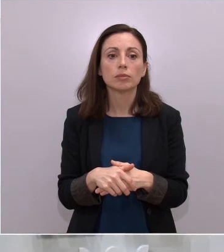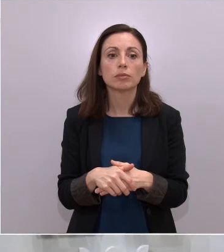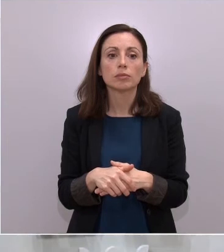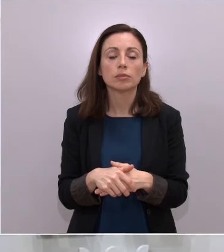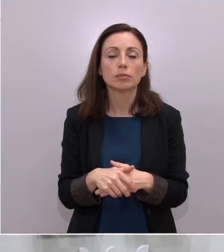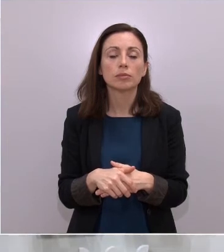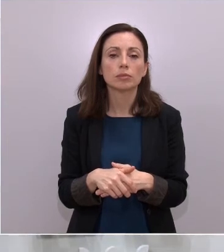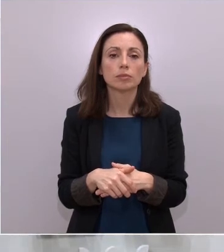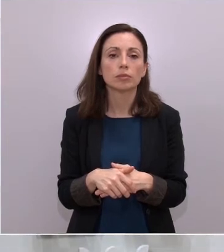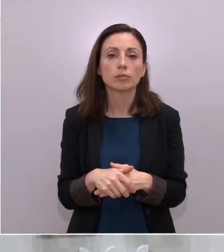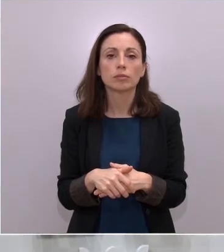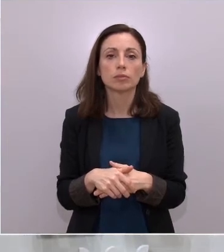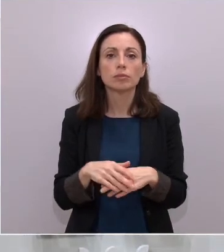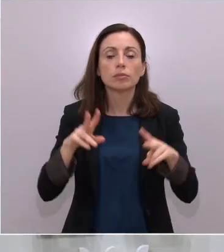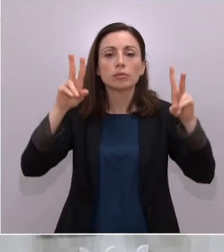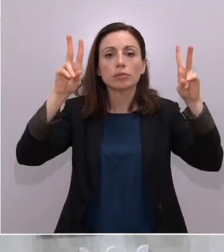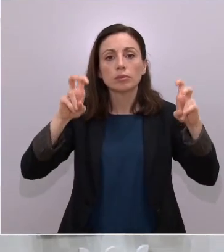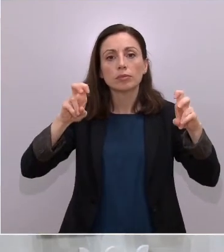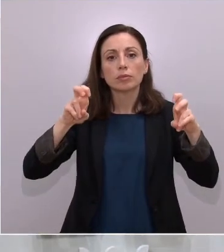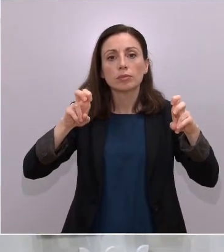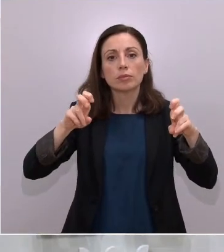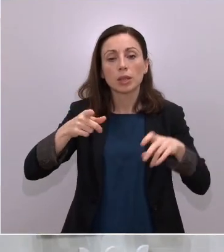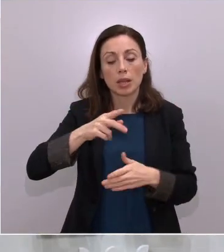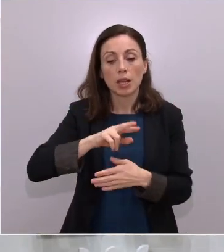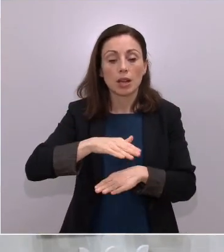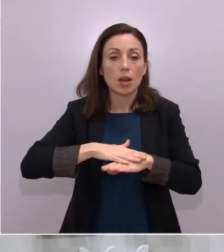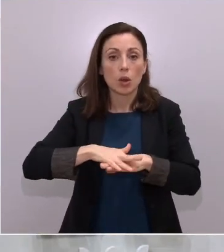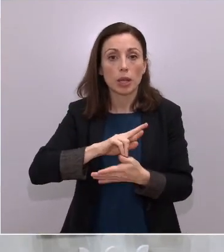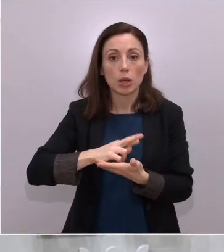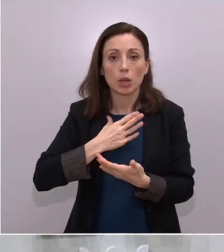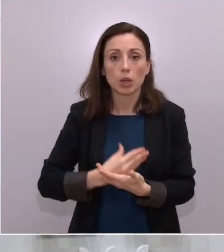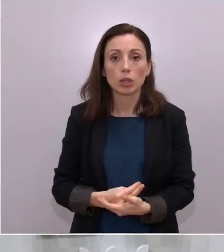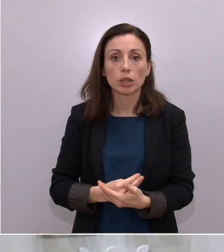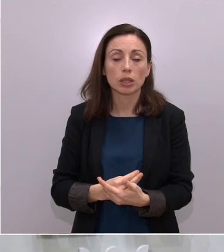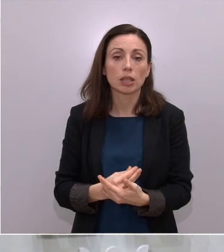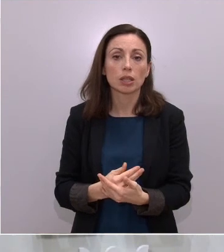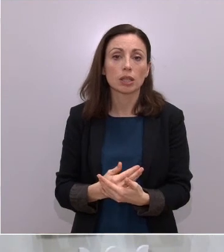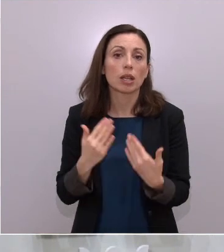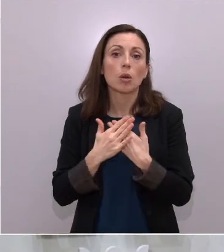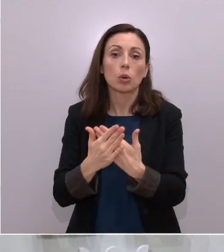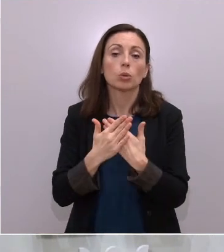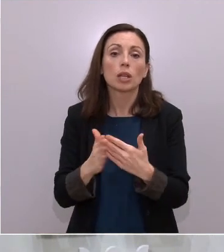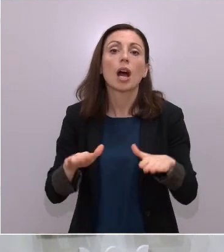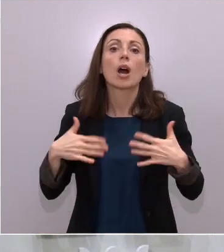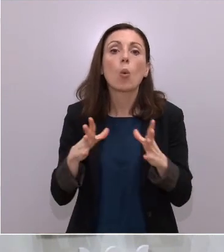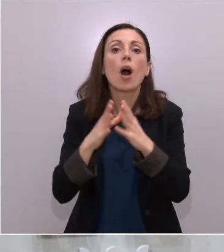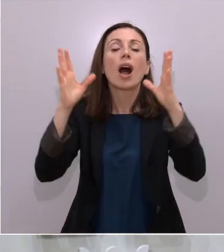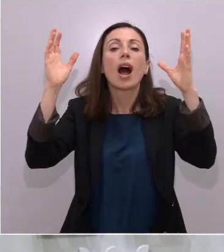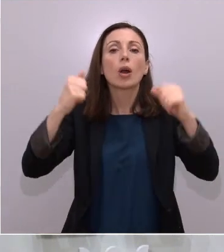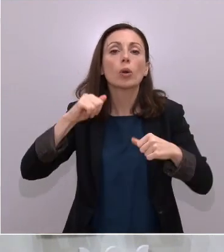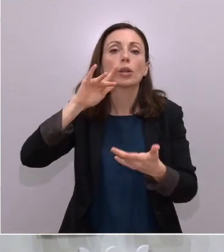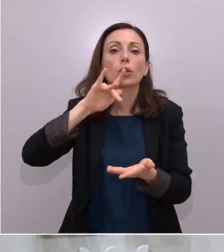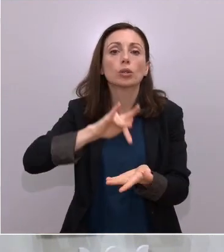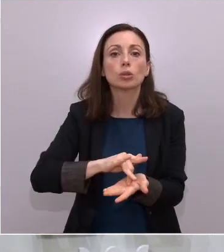Mire, la voluntad política del Gobierno de la región de Murcia es la de llegar a un acuerdo. La de llegar a un